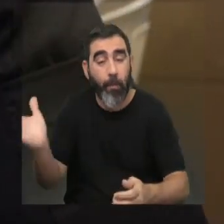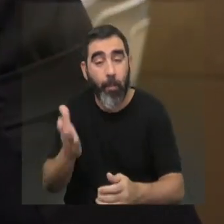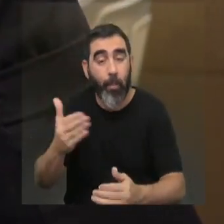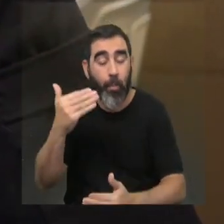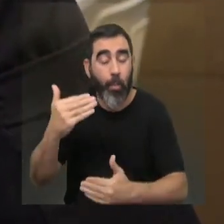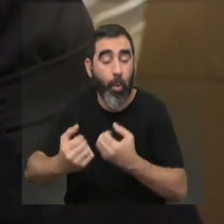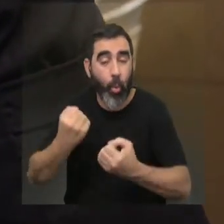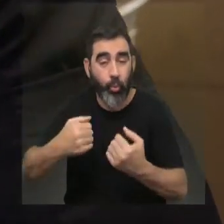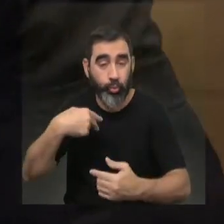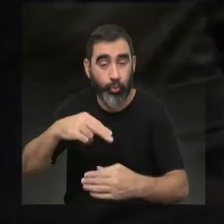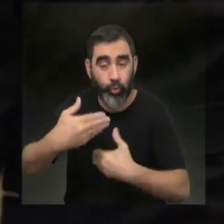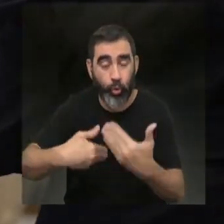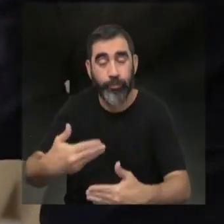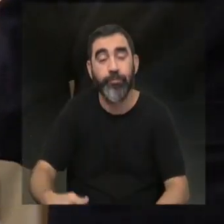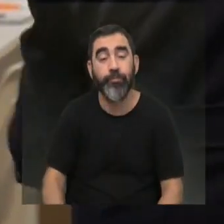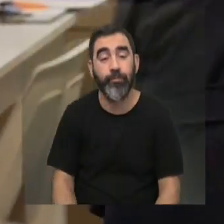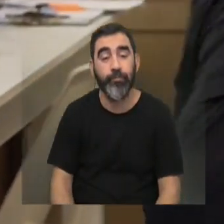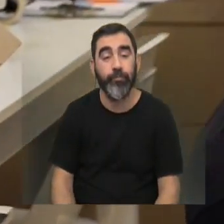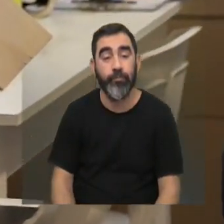producción.